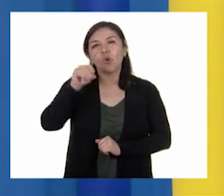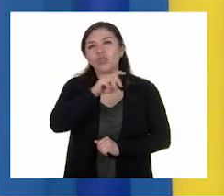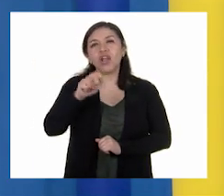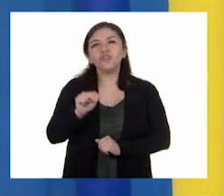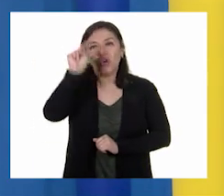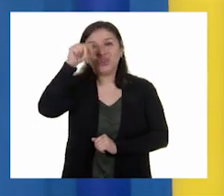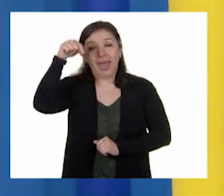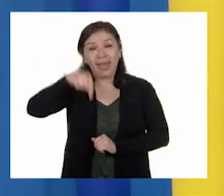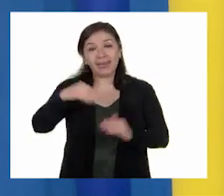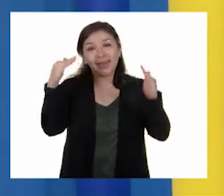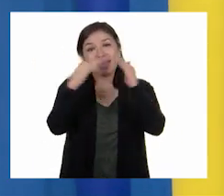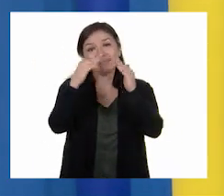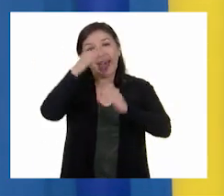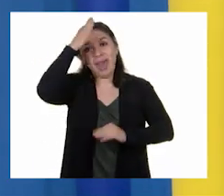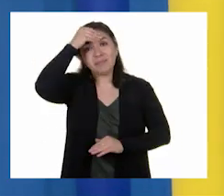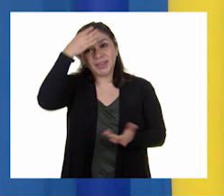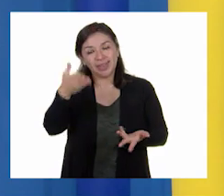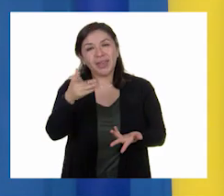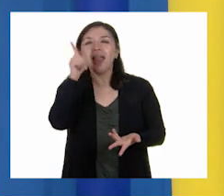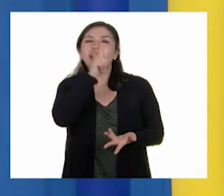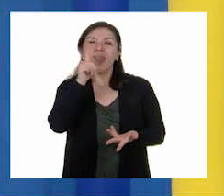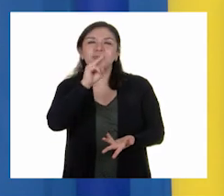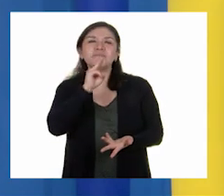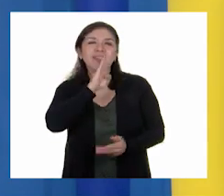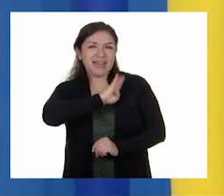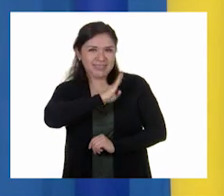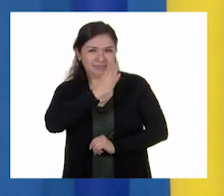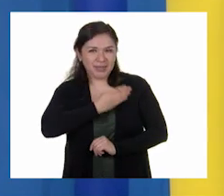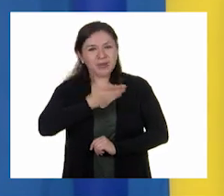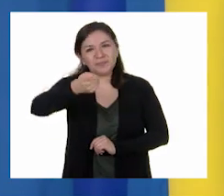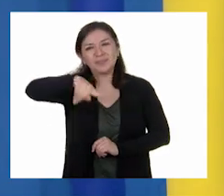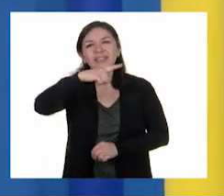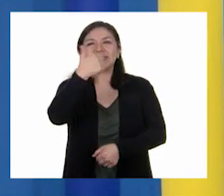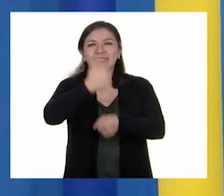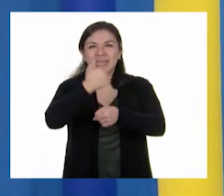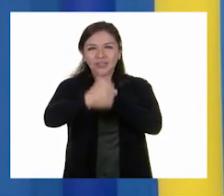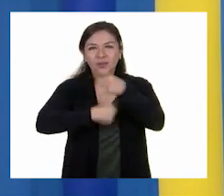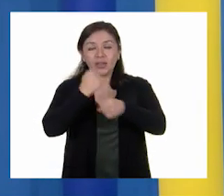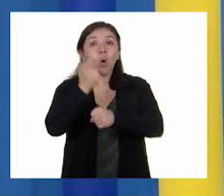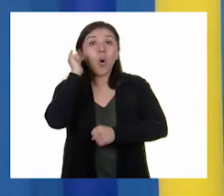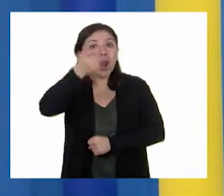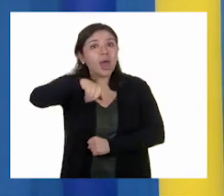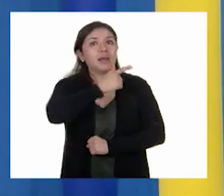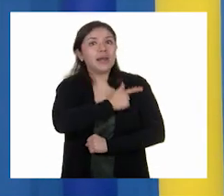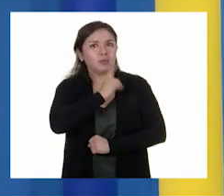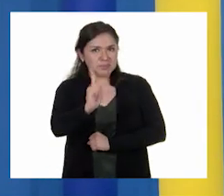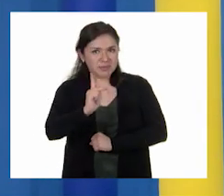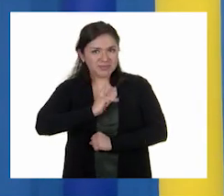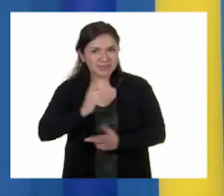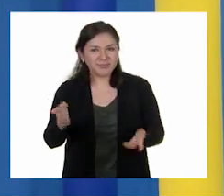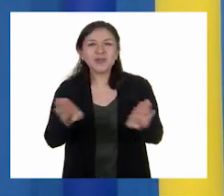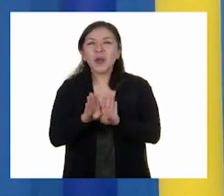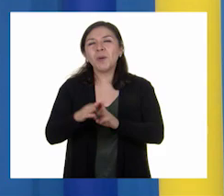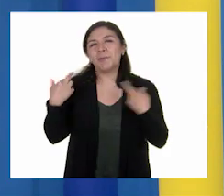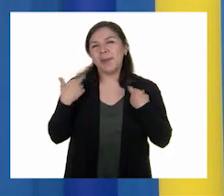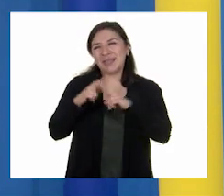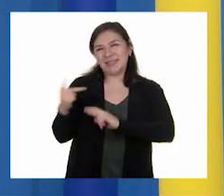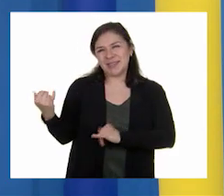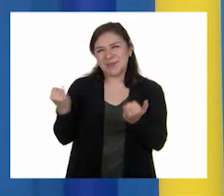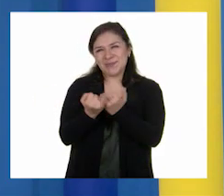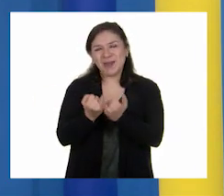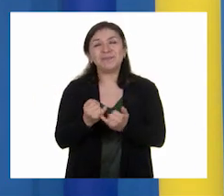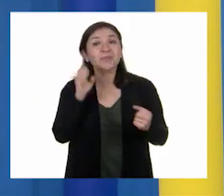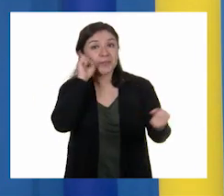en Aprende en Casa, de lengua materna español para 6º grado. Y espero que lo hayan disfrutado tanto como la maestra Gaby y yo.